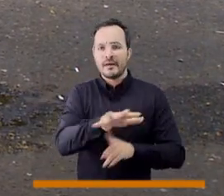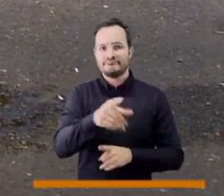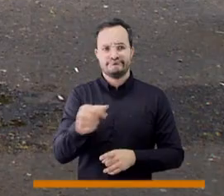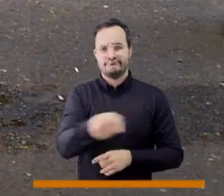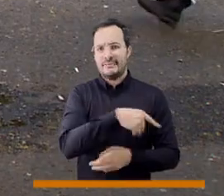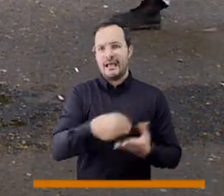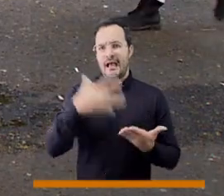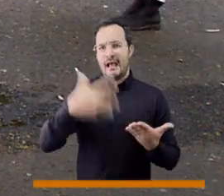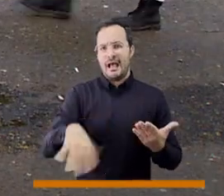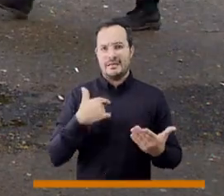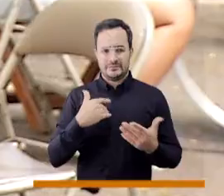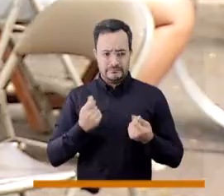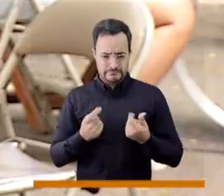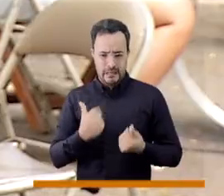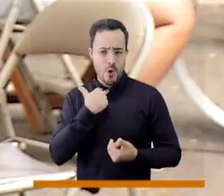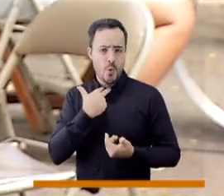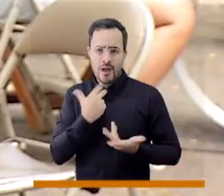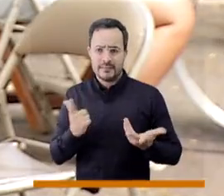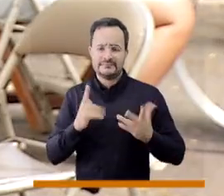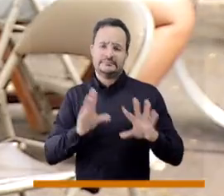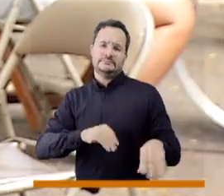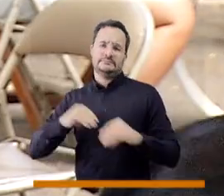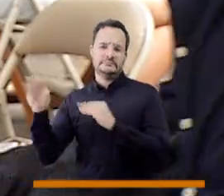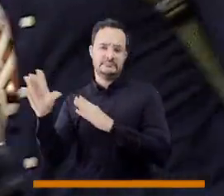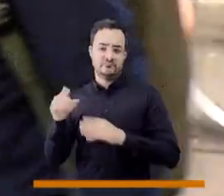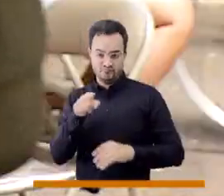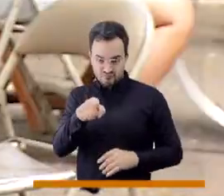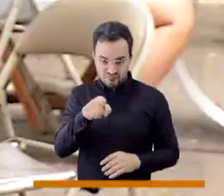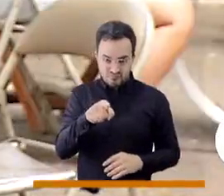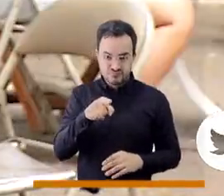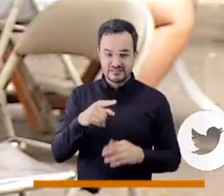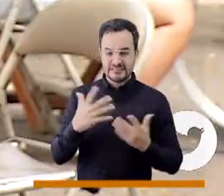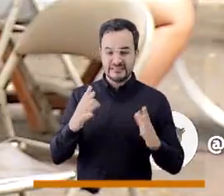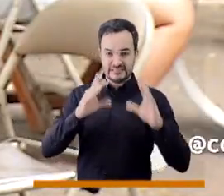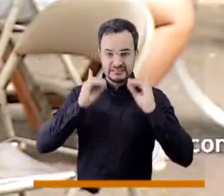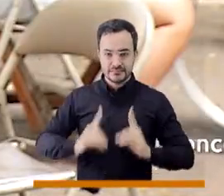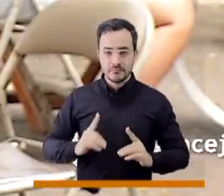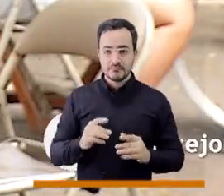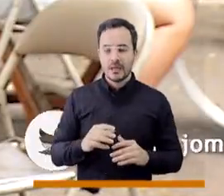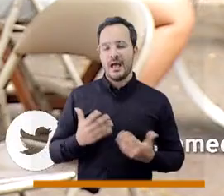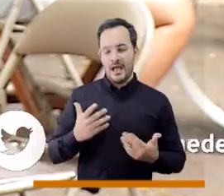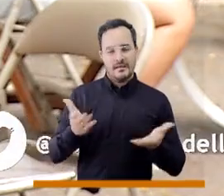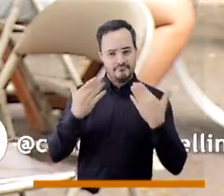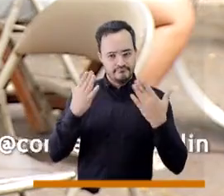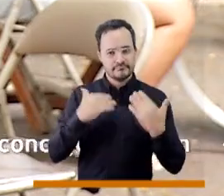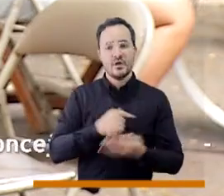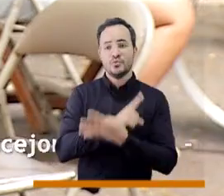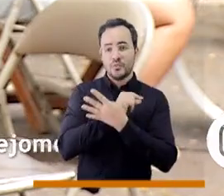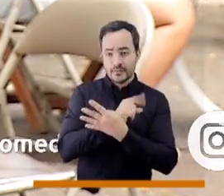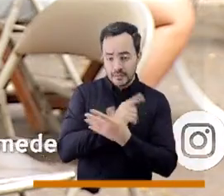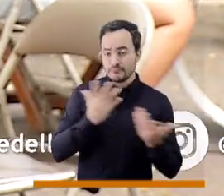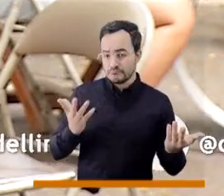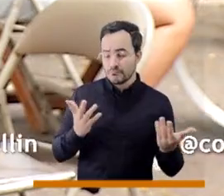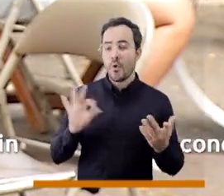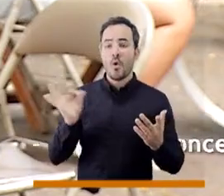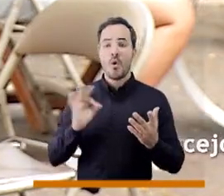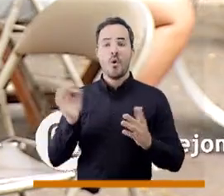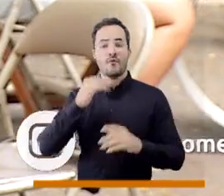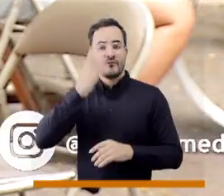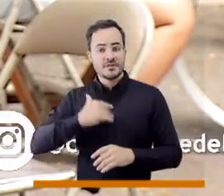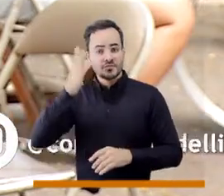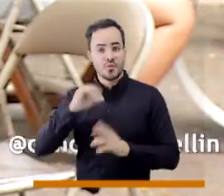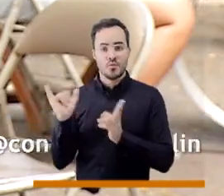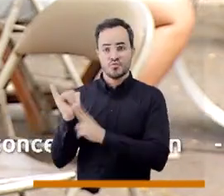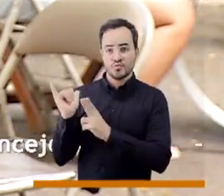de extranjeros sube el costo de vida. Recuerden nuestras redes sociales en Instagram y Twitter como